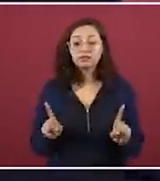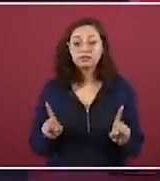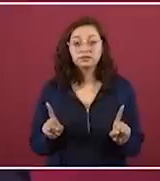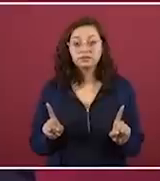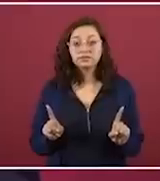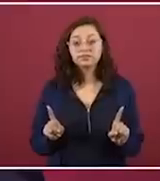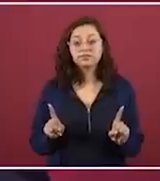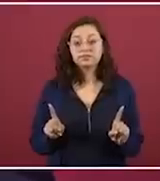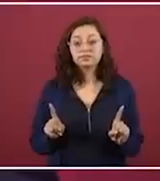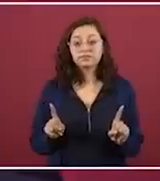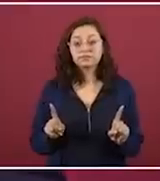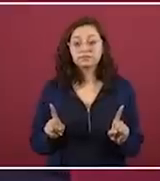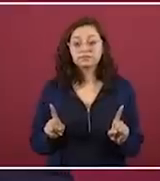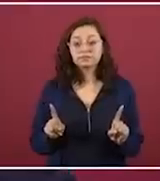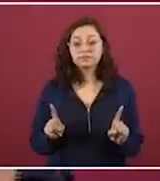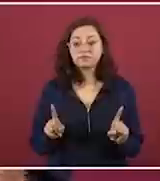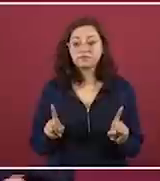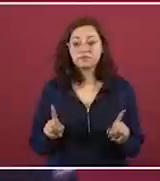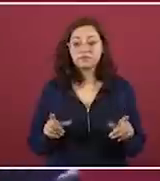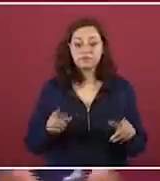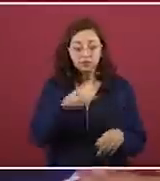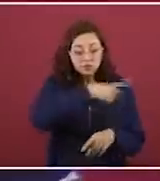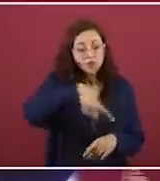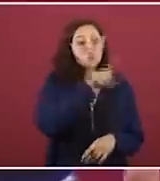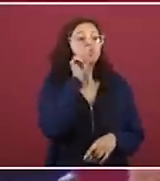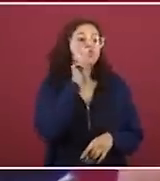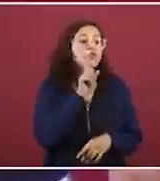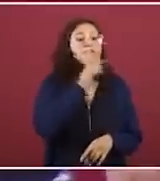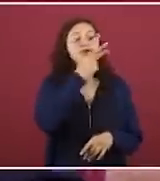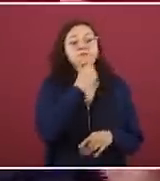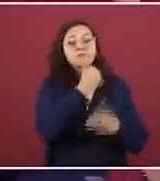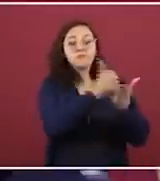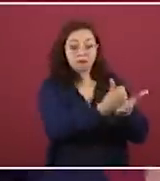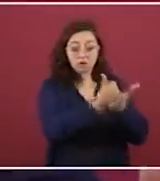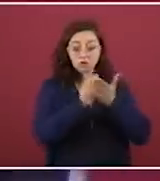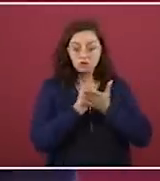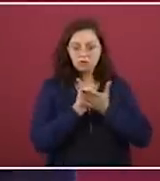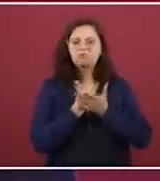las mujeres de la ayudantía, los hombres, saben,